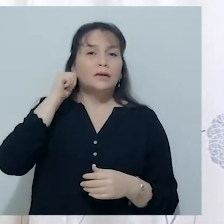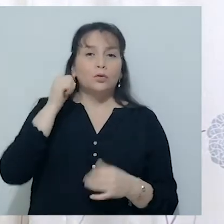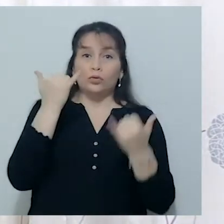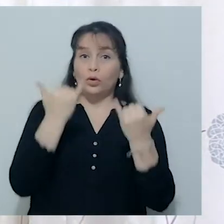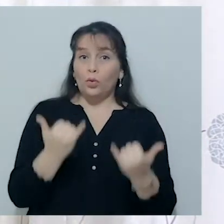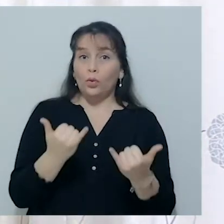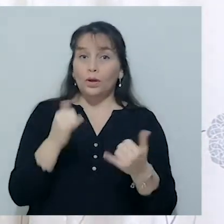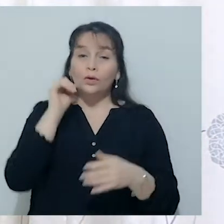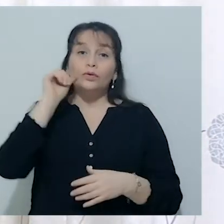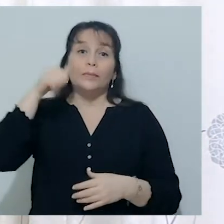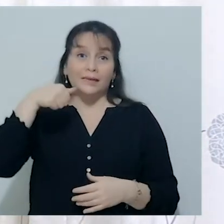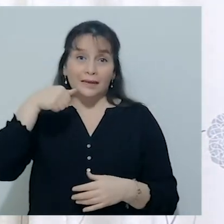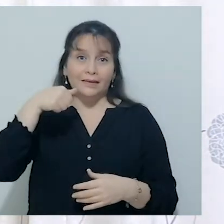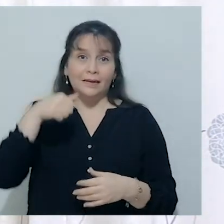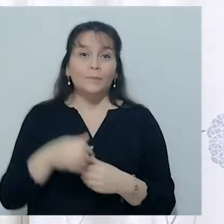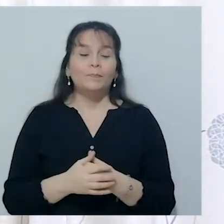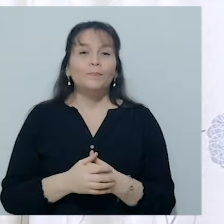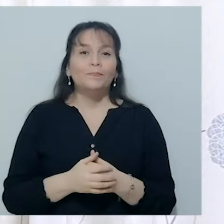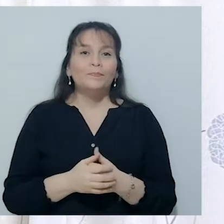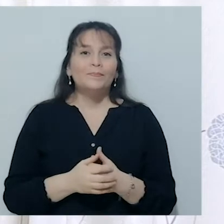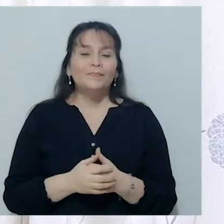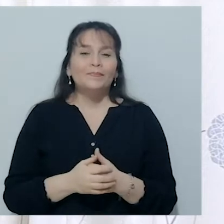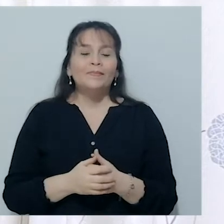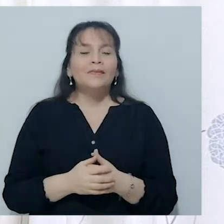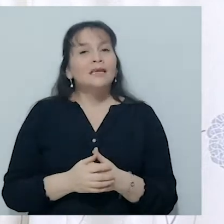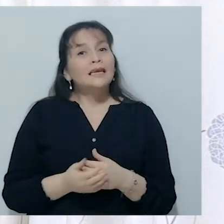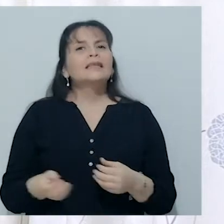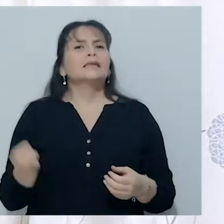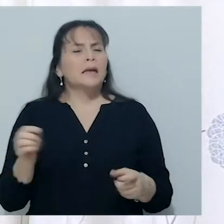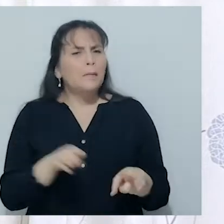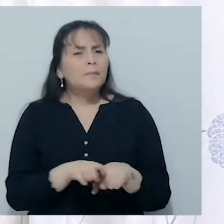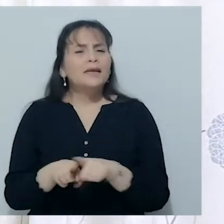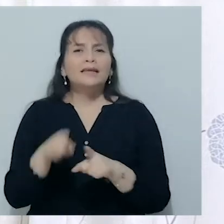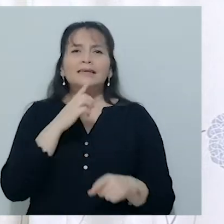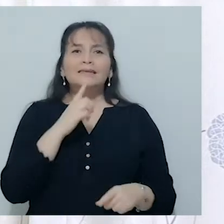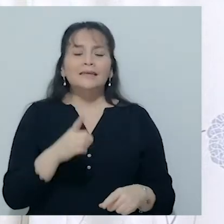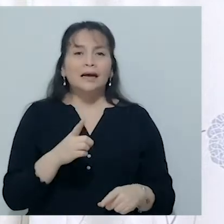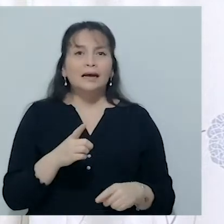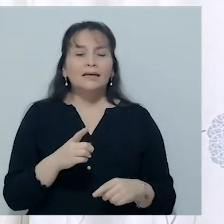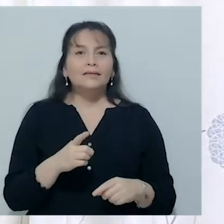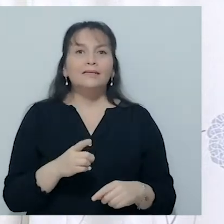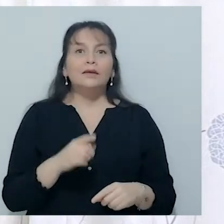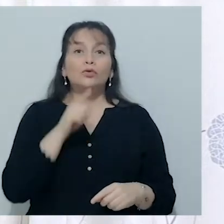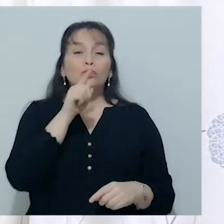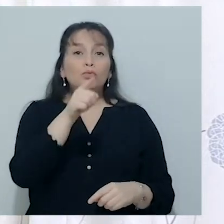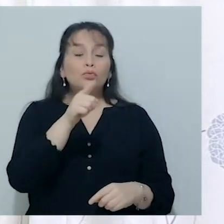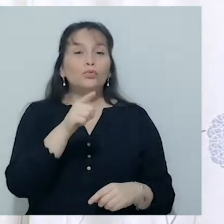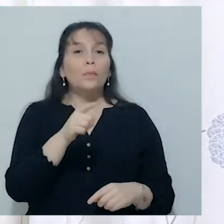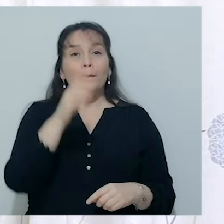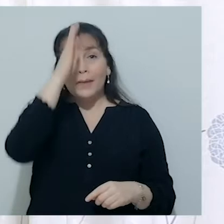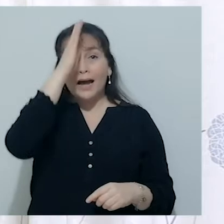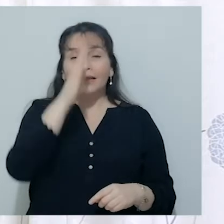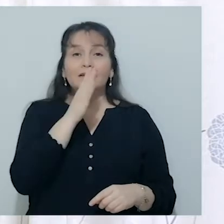los de ayer, están los de hoy y están los del mañana. Y además está la expresión tus padres, tus